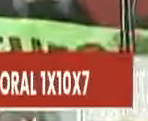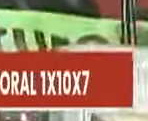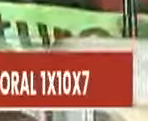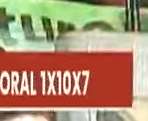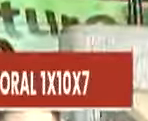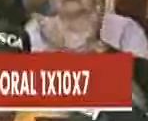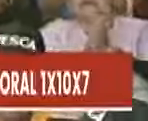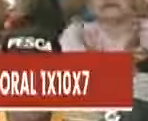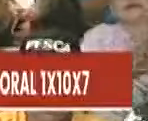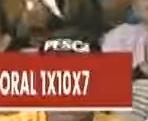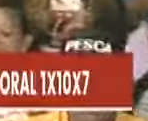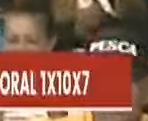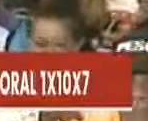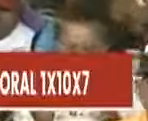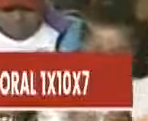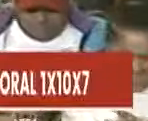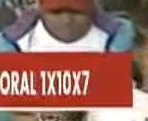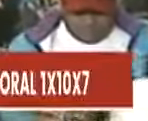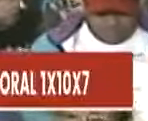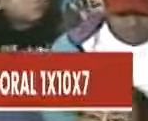Va a haber unos resultados,